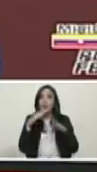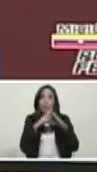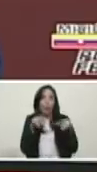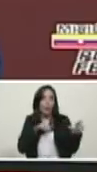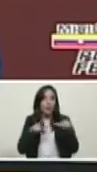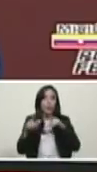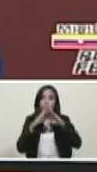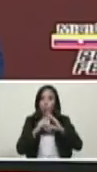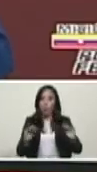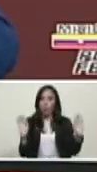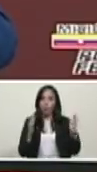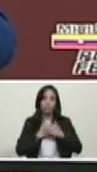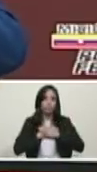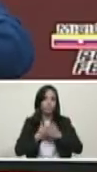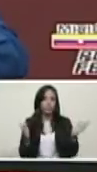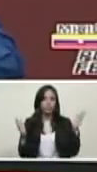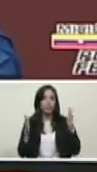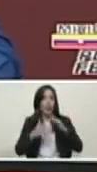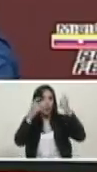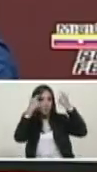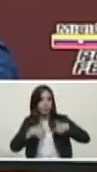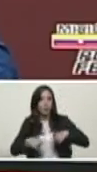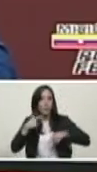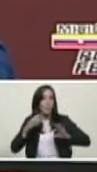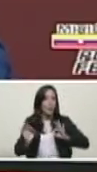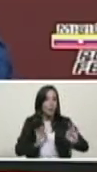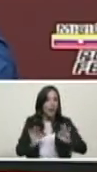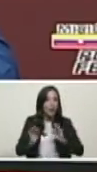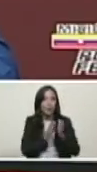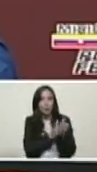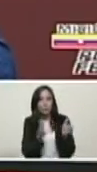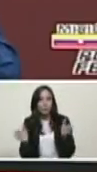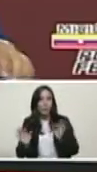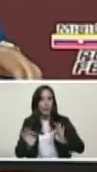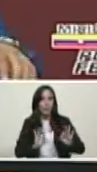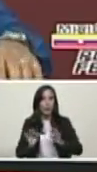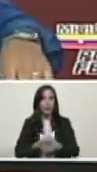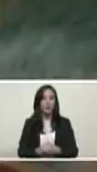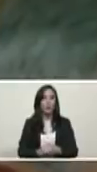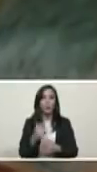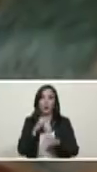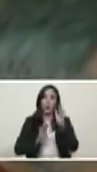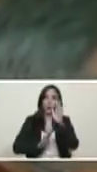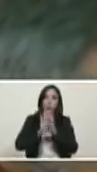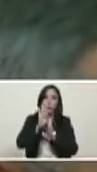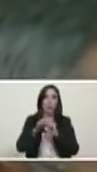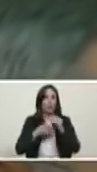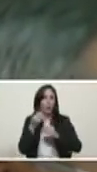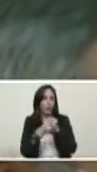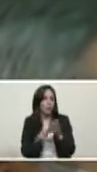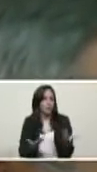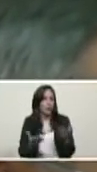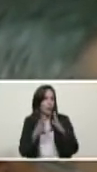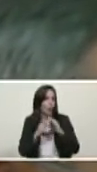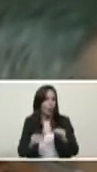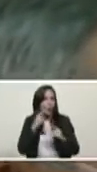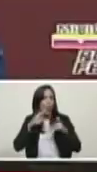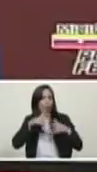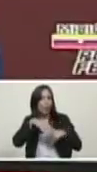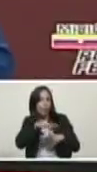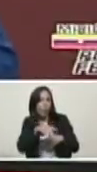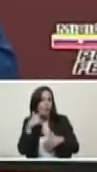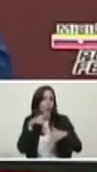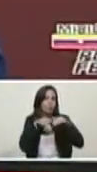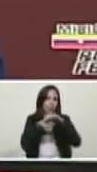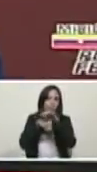todo estamos en esta fase de preparación definiendo qué vamos a hacer dónde lo vamos a hacer